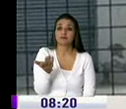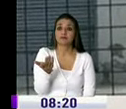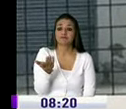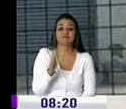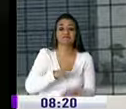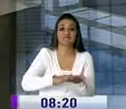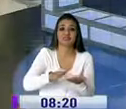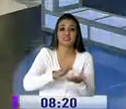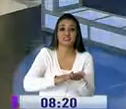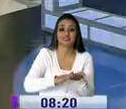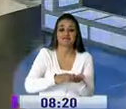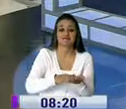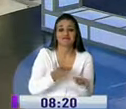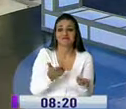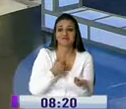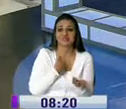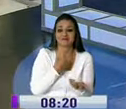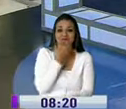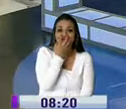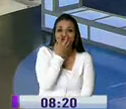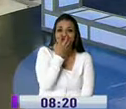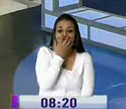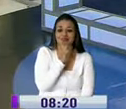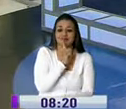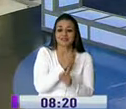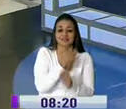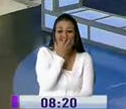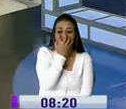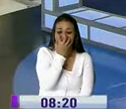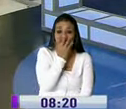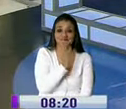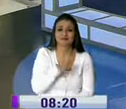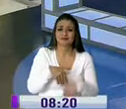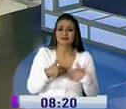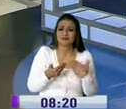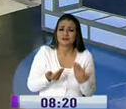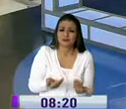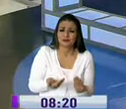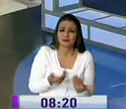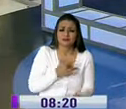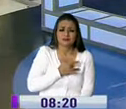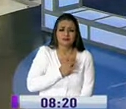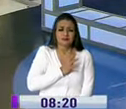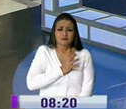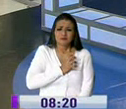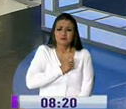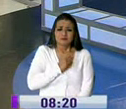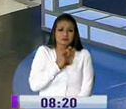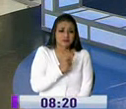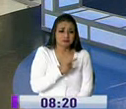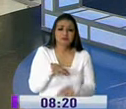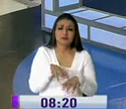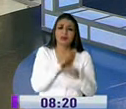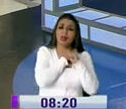palabra que acabo de pensar, Alison Corral. Pero realmente me parte el alma ver esas imágenes, es porque pobrecitos los